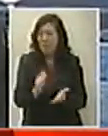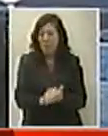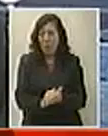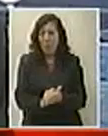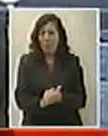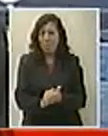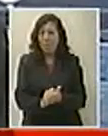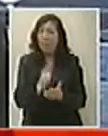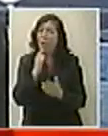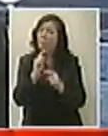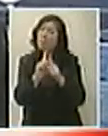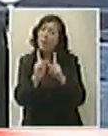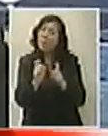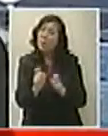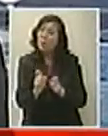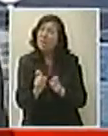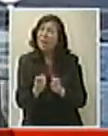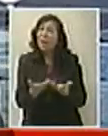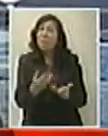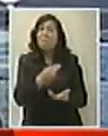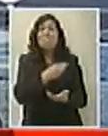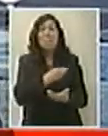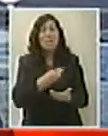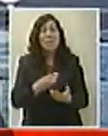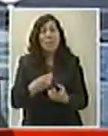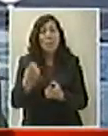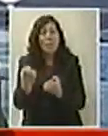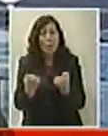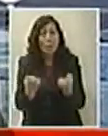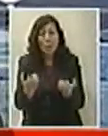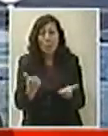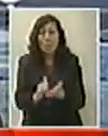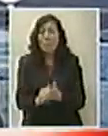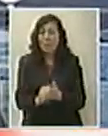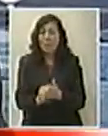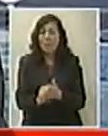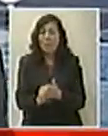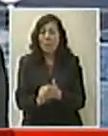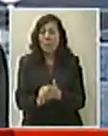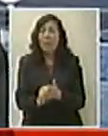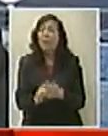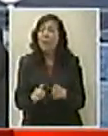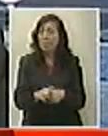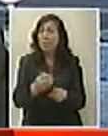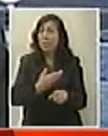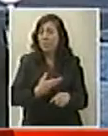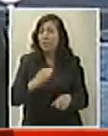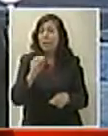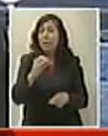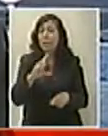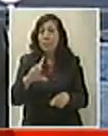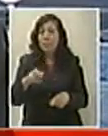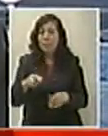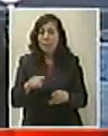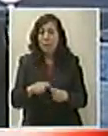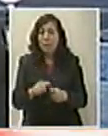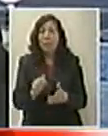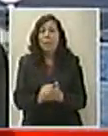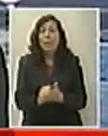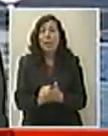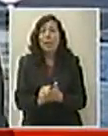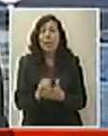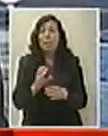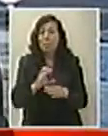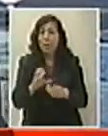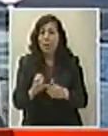Por lo tanto, la gran pregunta que le hacemos es al ministro de Economía, de Energía y Minas y también al presidente Ollanta Humala que nos explique al pueblo